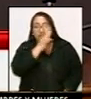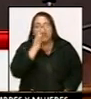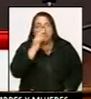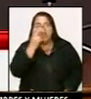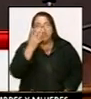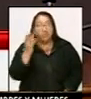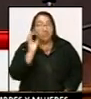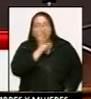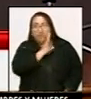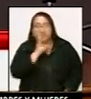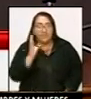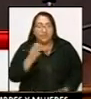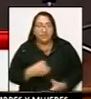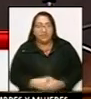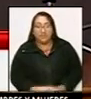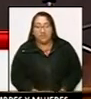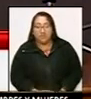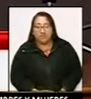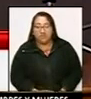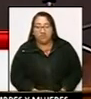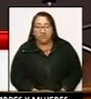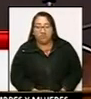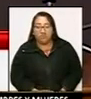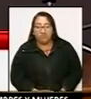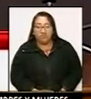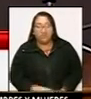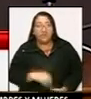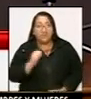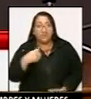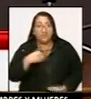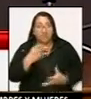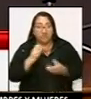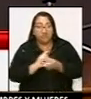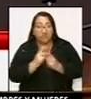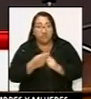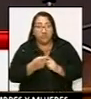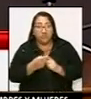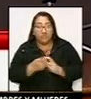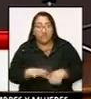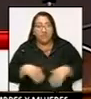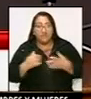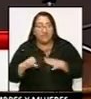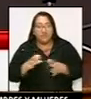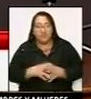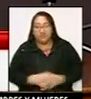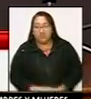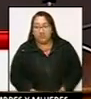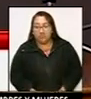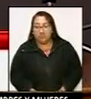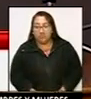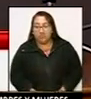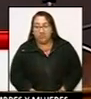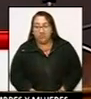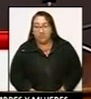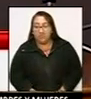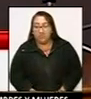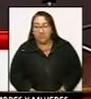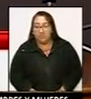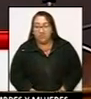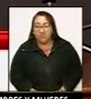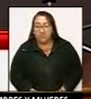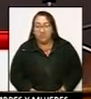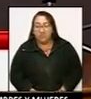tanta hipocresía, y que en realidad, si nosotros quisiéramos cambiar, podríamos hacerlo.